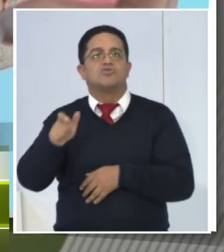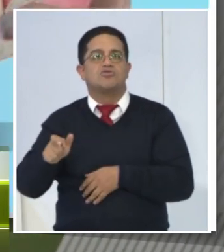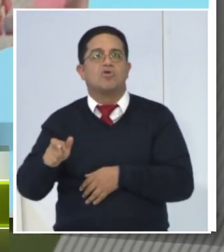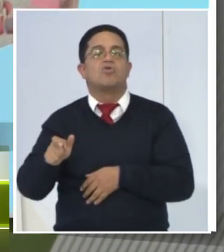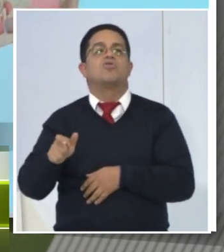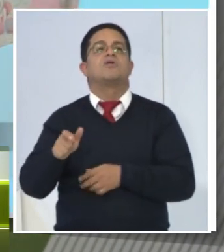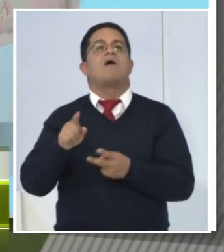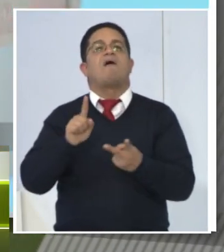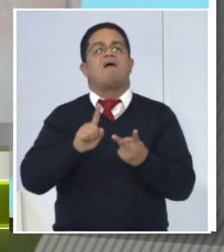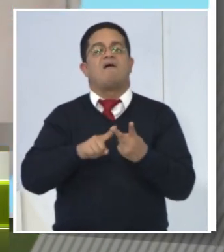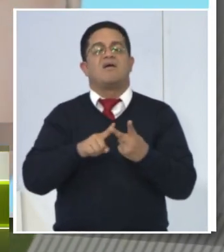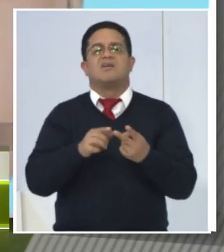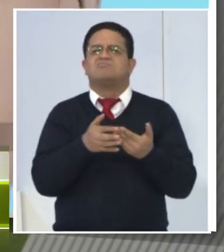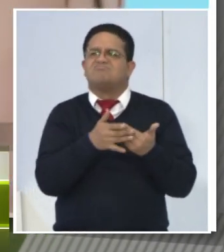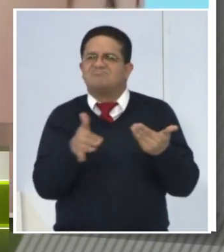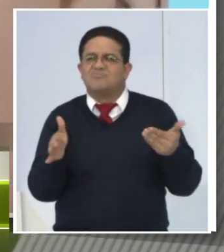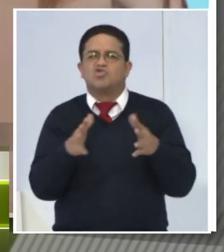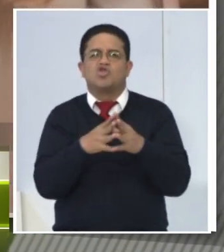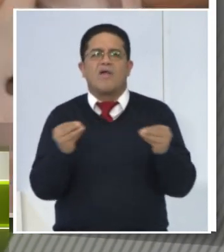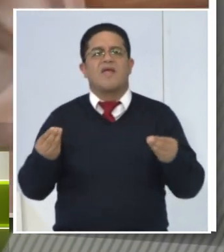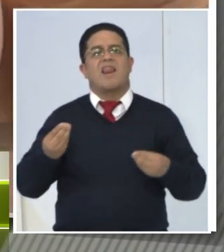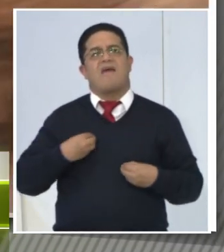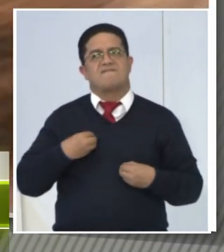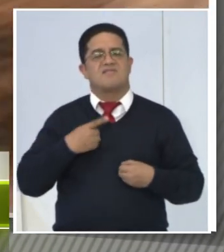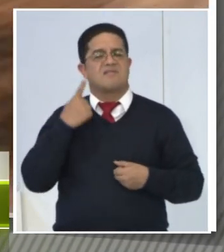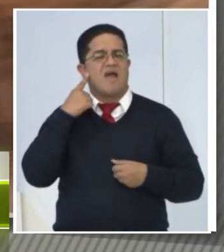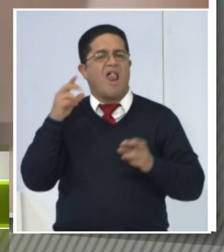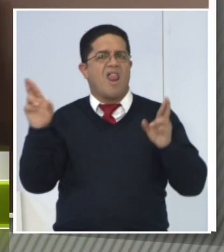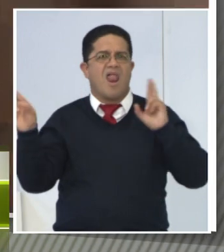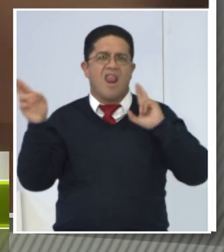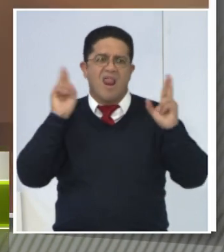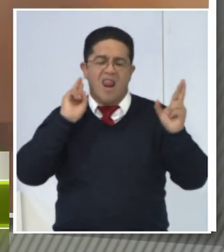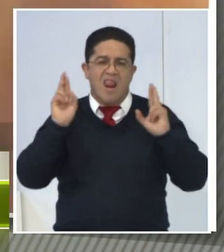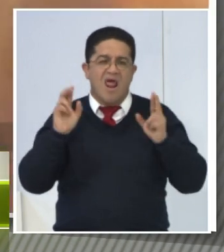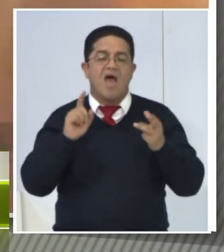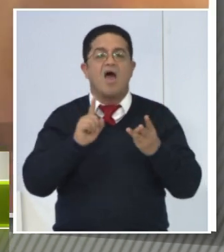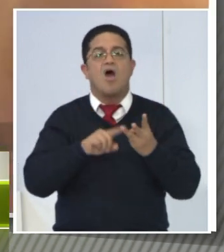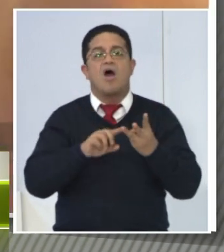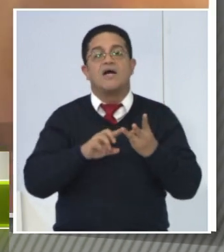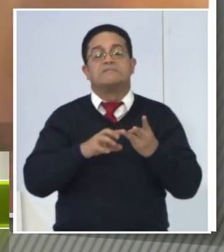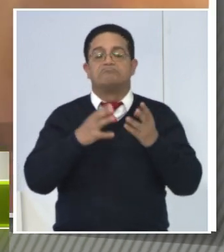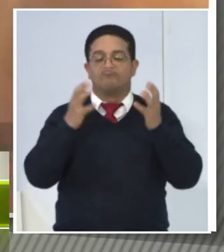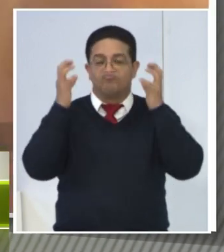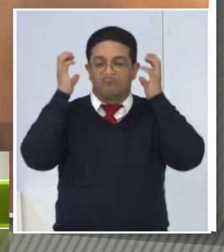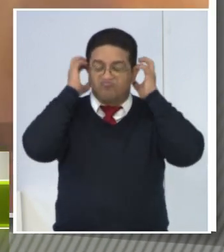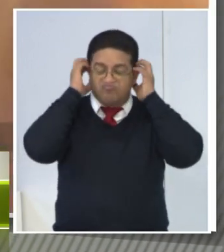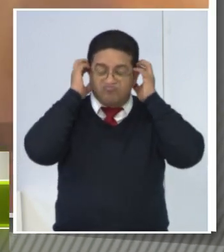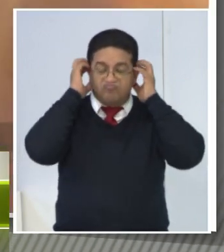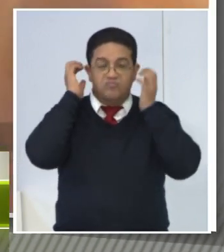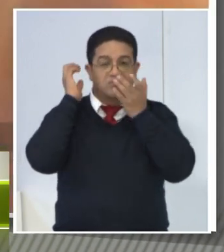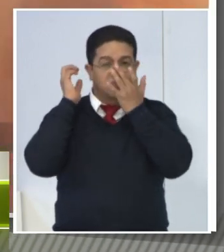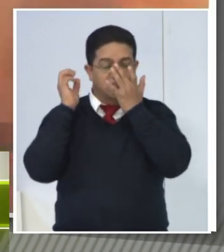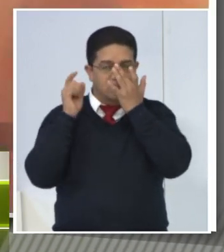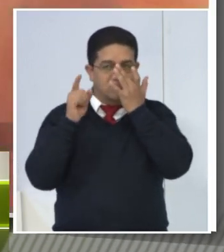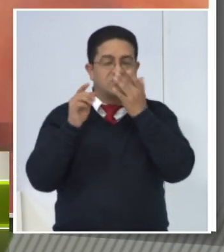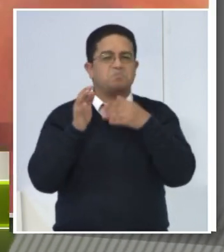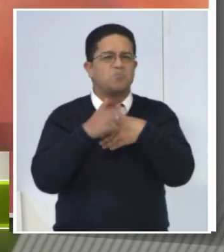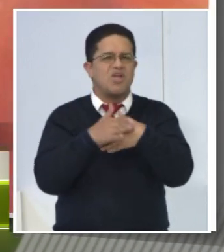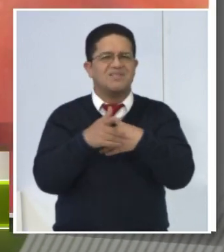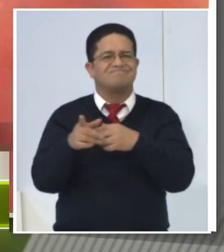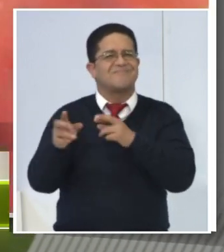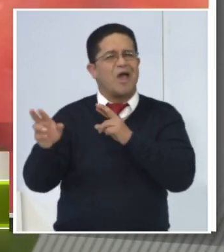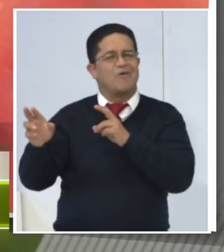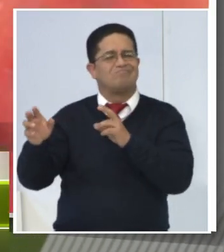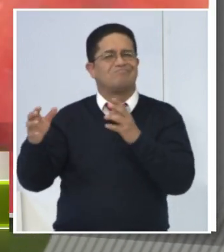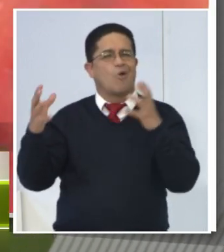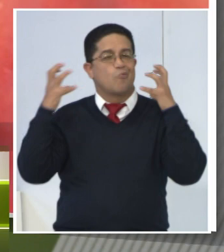toda su vida han estado expuestos a ruido, sobre todo si tienen algún tipo de profesión en la cual está expuesto a ruido, digamos, y no hay que